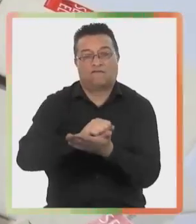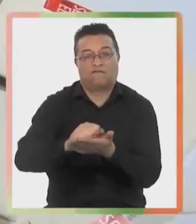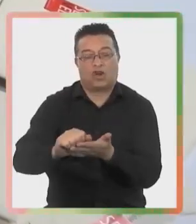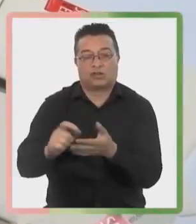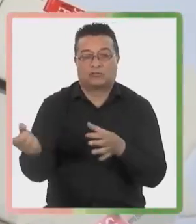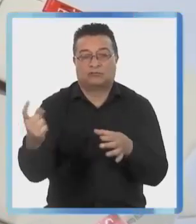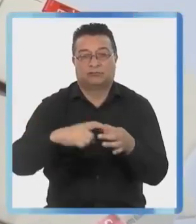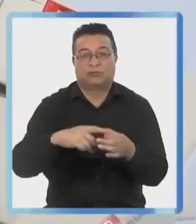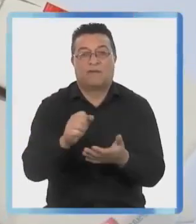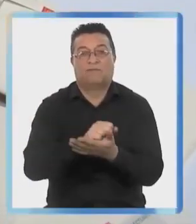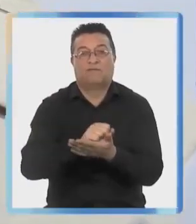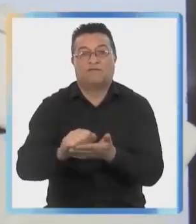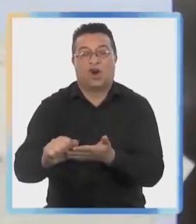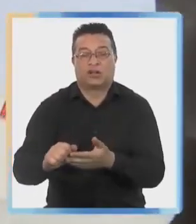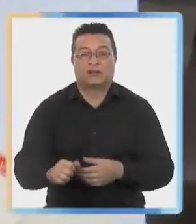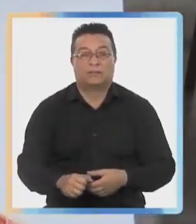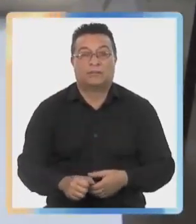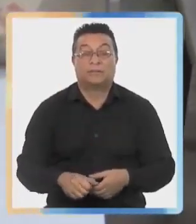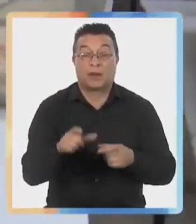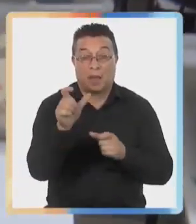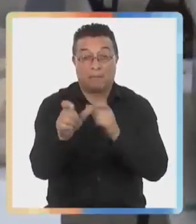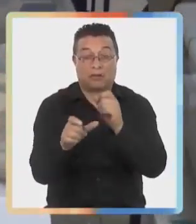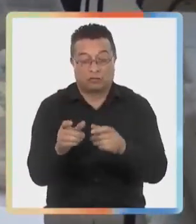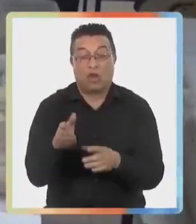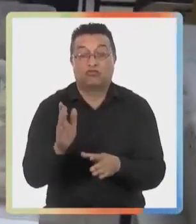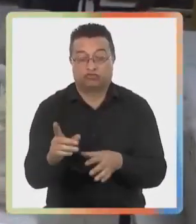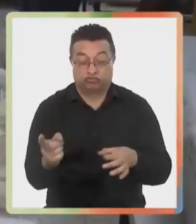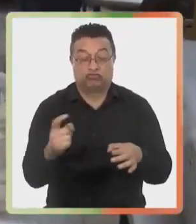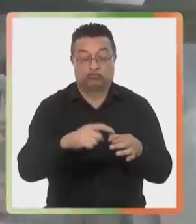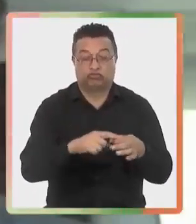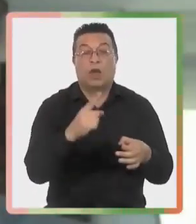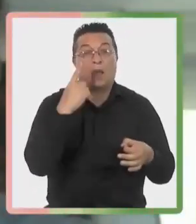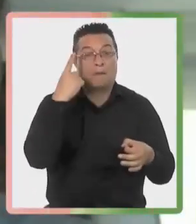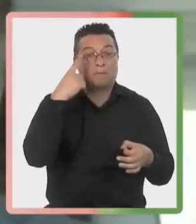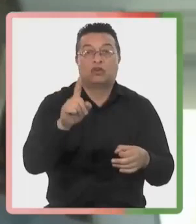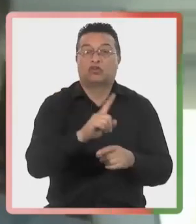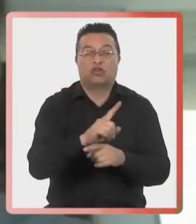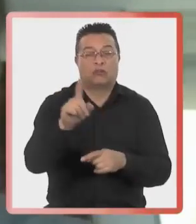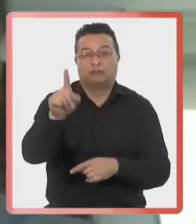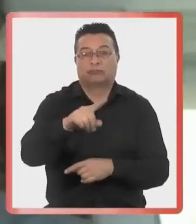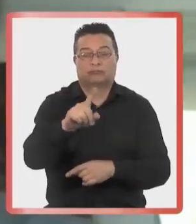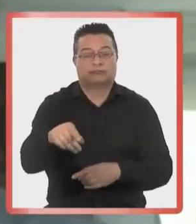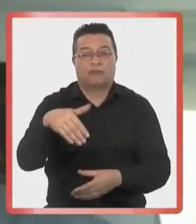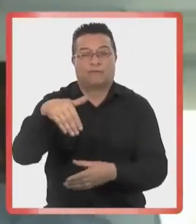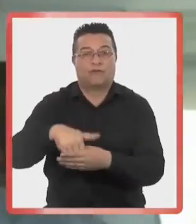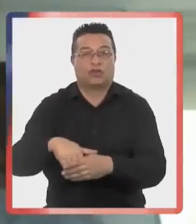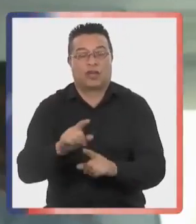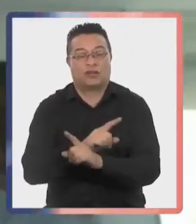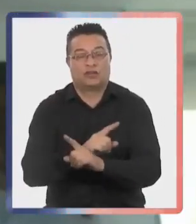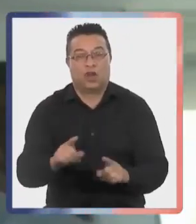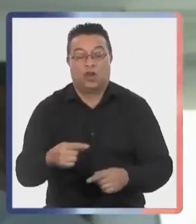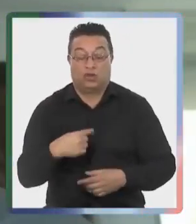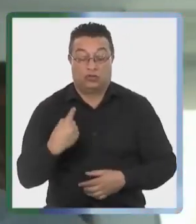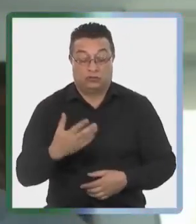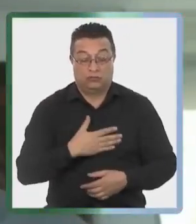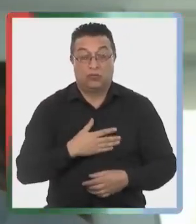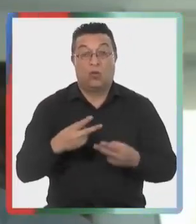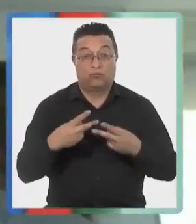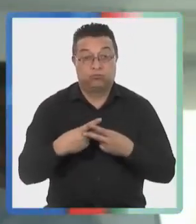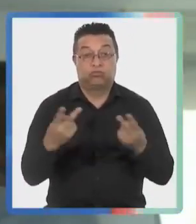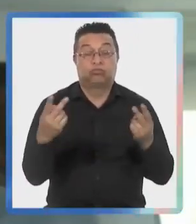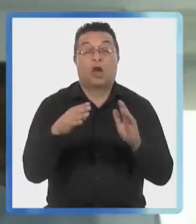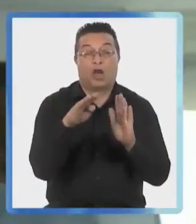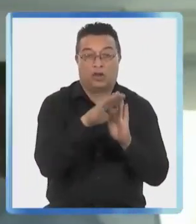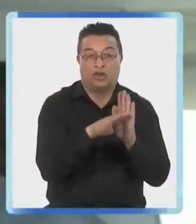eliminarlo del padrón electoral, ¿ya? La persona continúa en el registro, pero no habilitado para el padrón. Nosotros publicamos